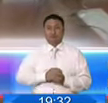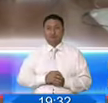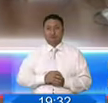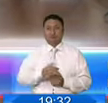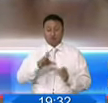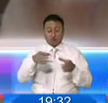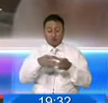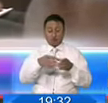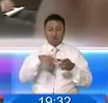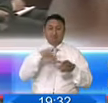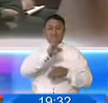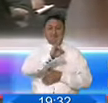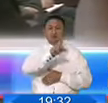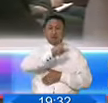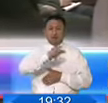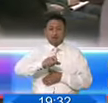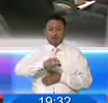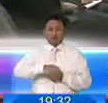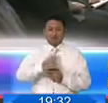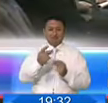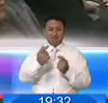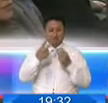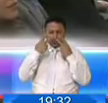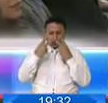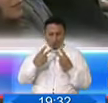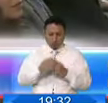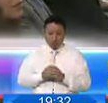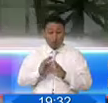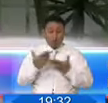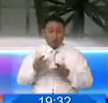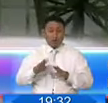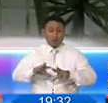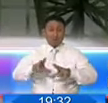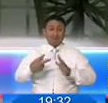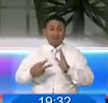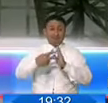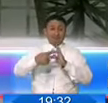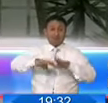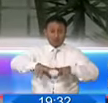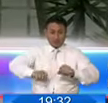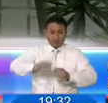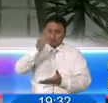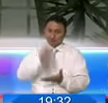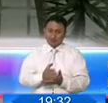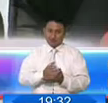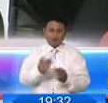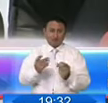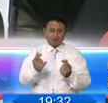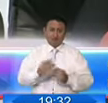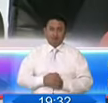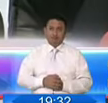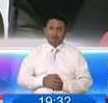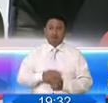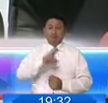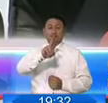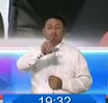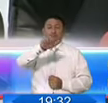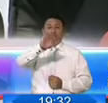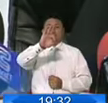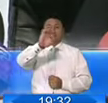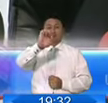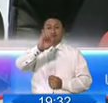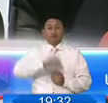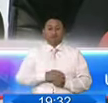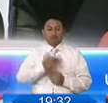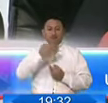7 personas cuya misión será prevenir detectar y erradicar el delito de lavado de activos en la institución el aguante tienen como